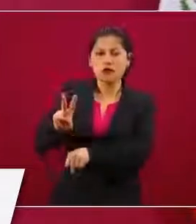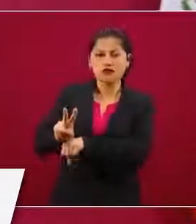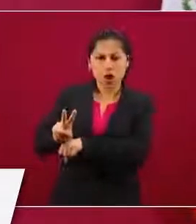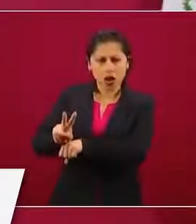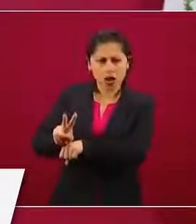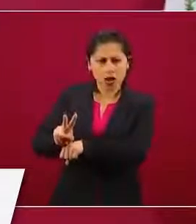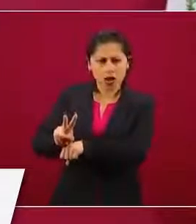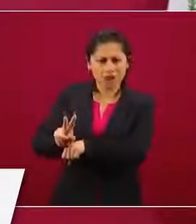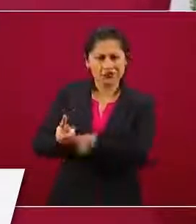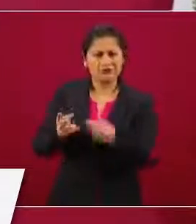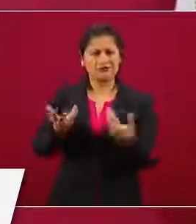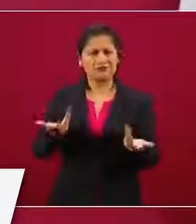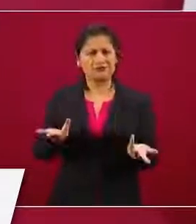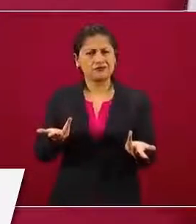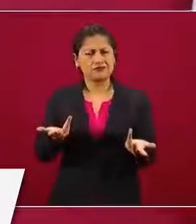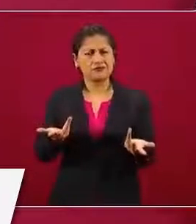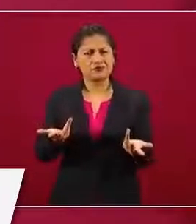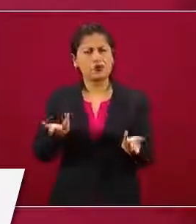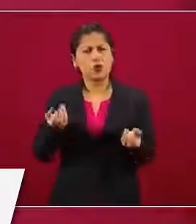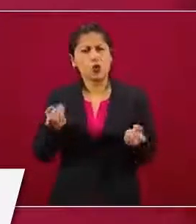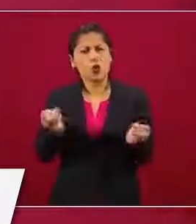o de manera más